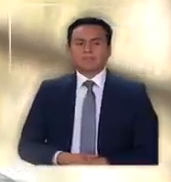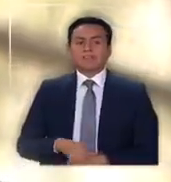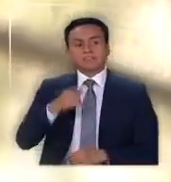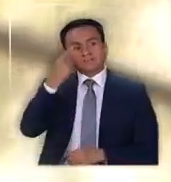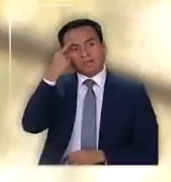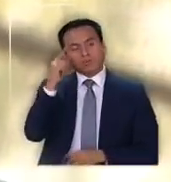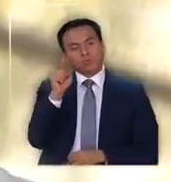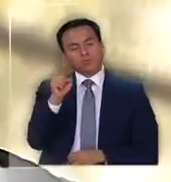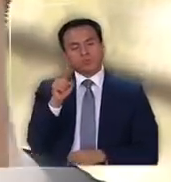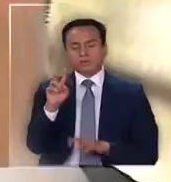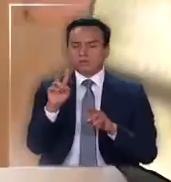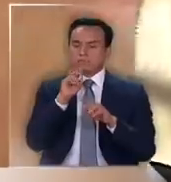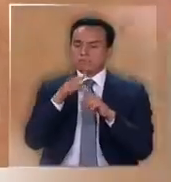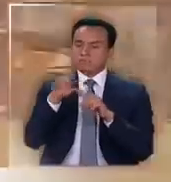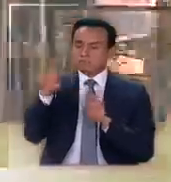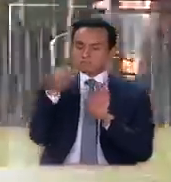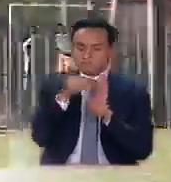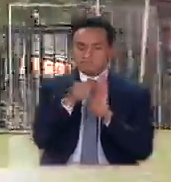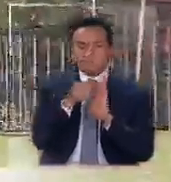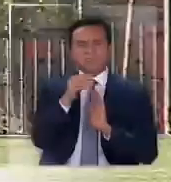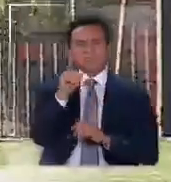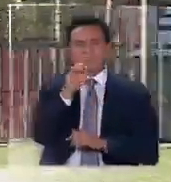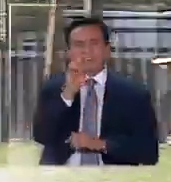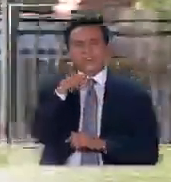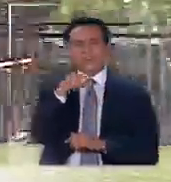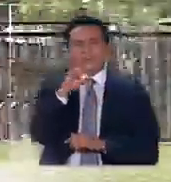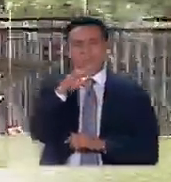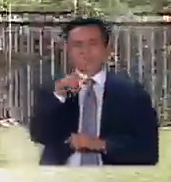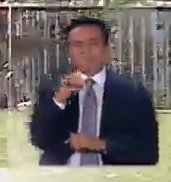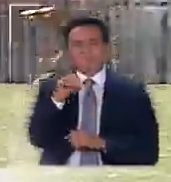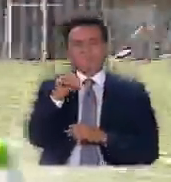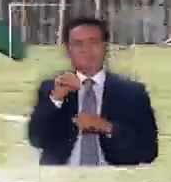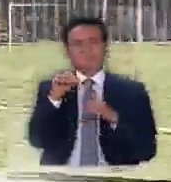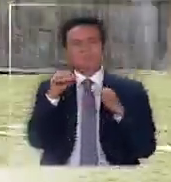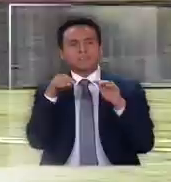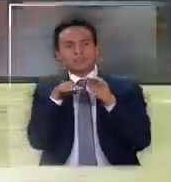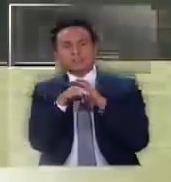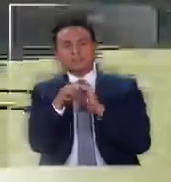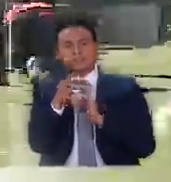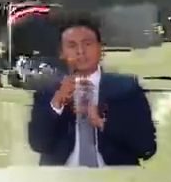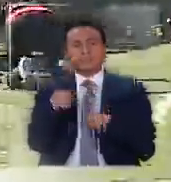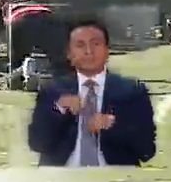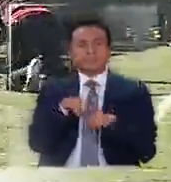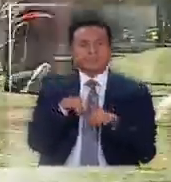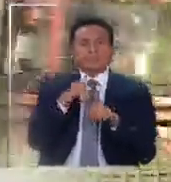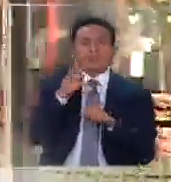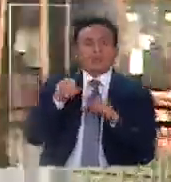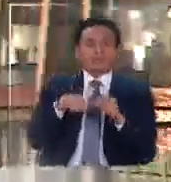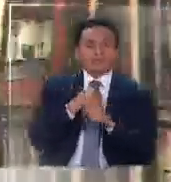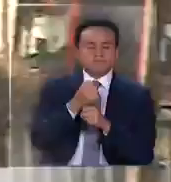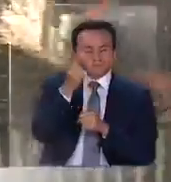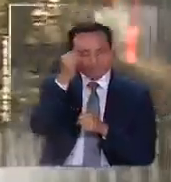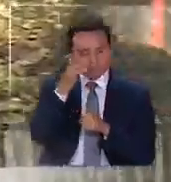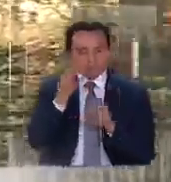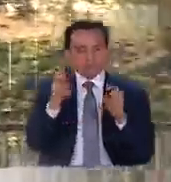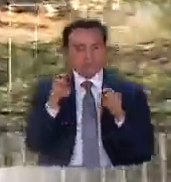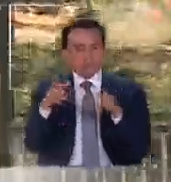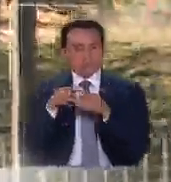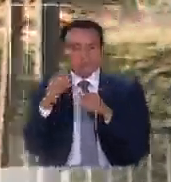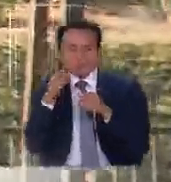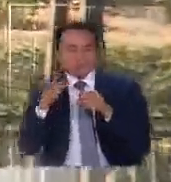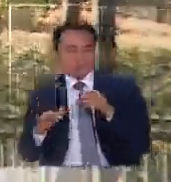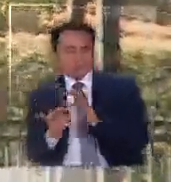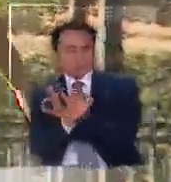Sin embargo, hubo un llamado inesperado. Stefan Pino, centrodelantero de 24 años, formado en el fútbol amateur y que nunca hizo series